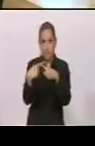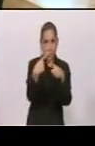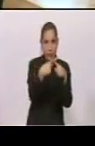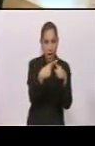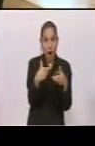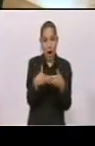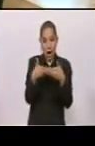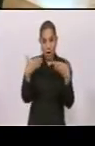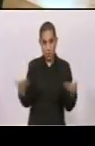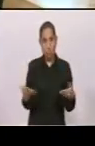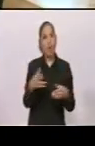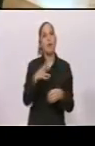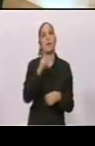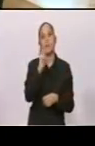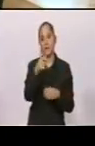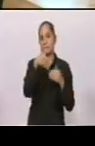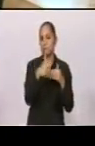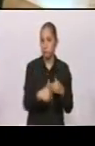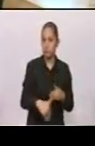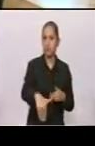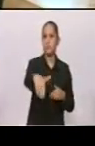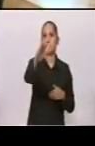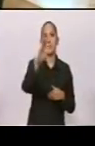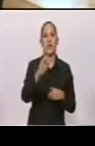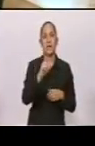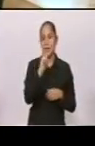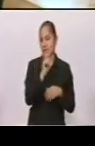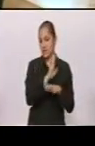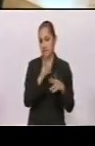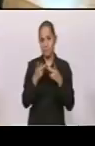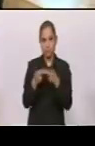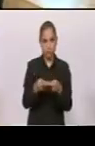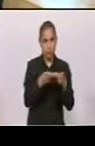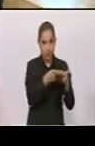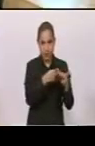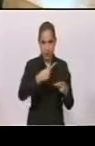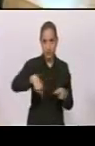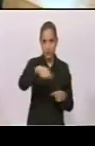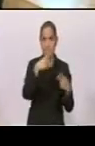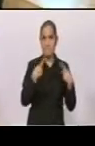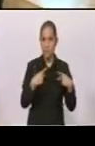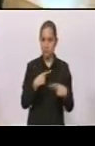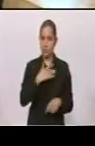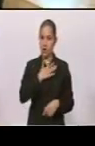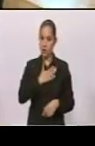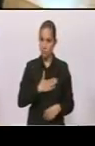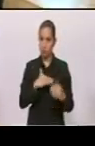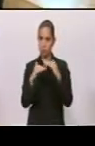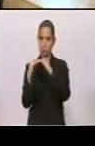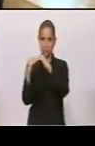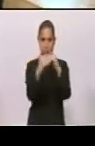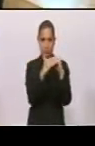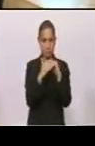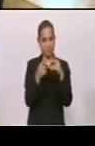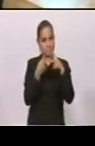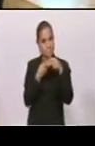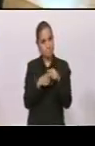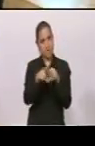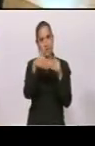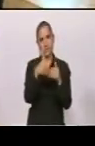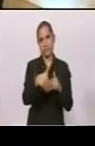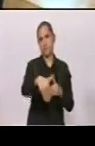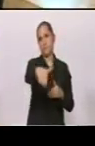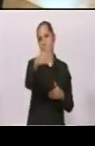de la actividad estatal y la vigencia de la tolerancia democrática se haga vigente. Es